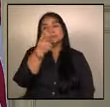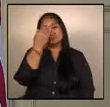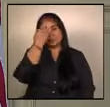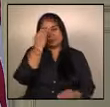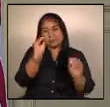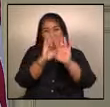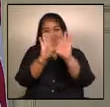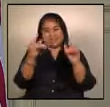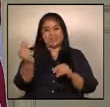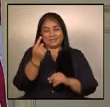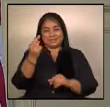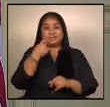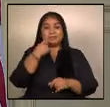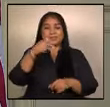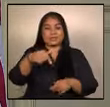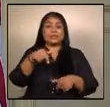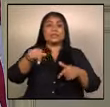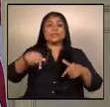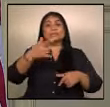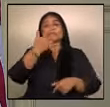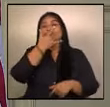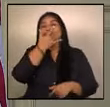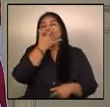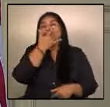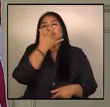me están guardando el lugar.